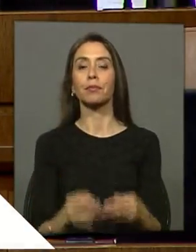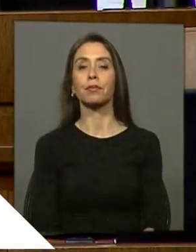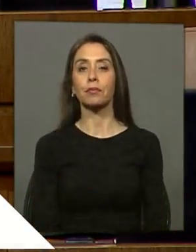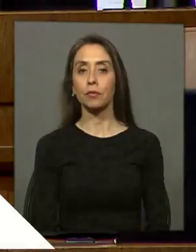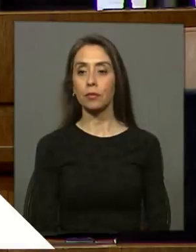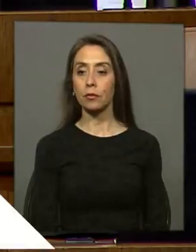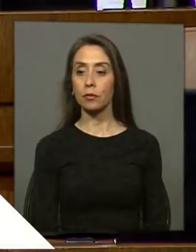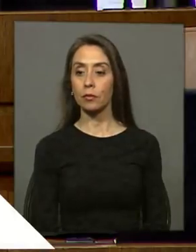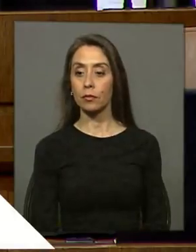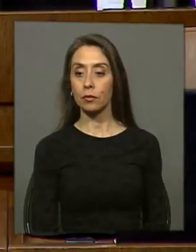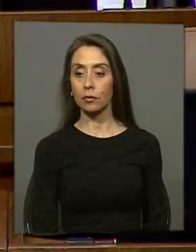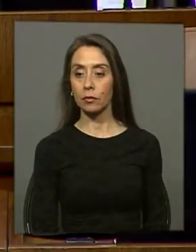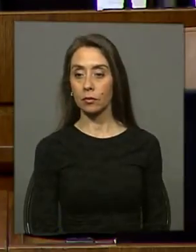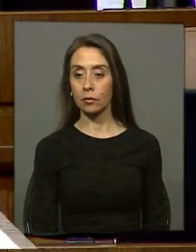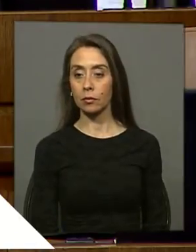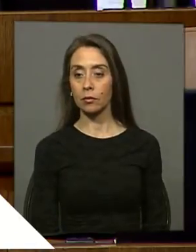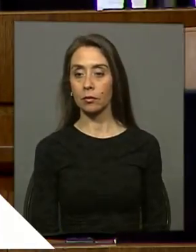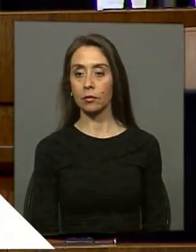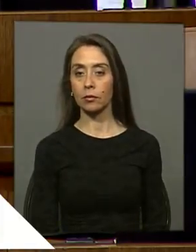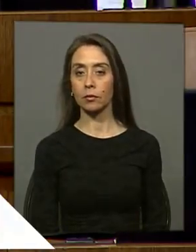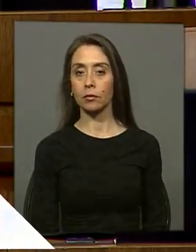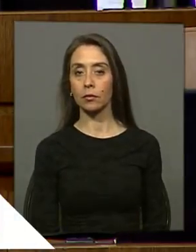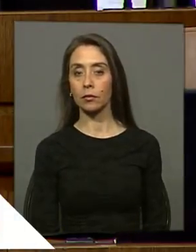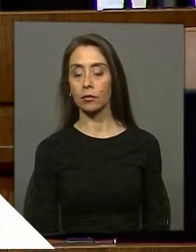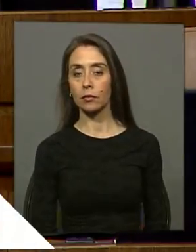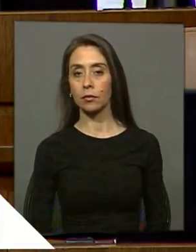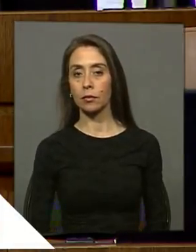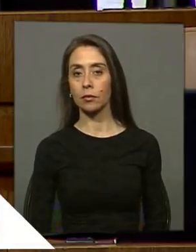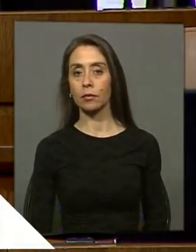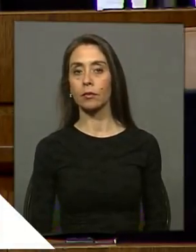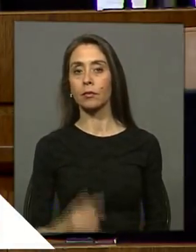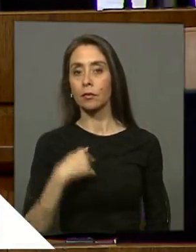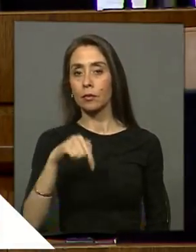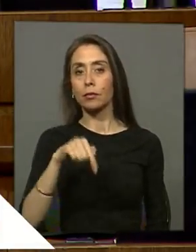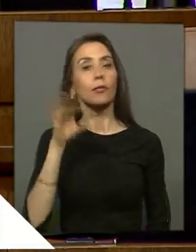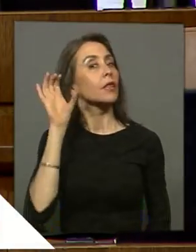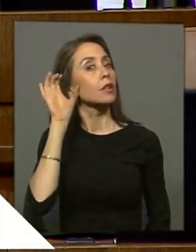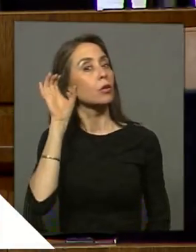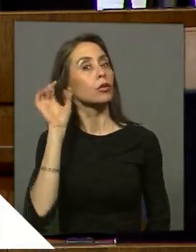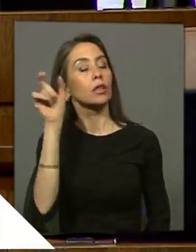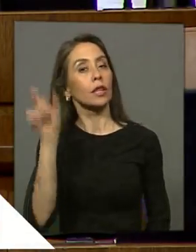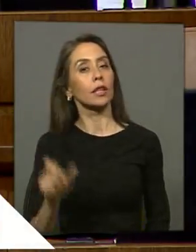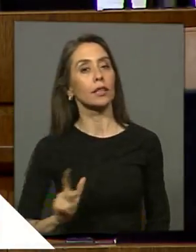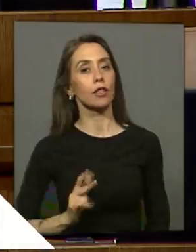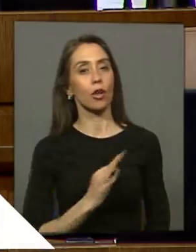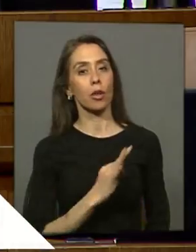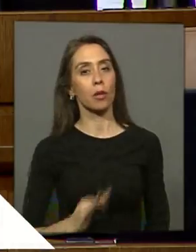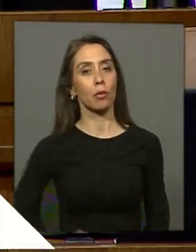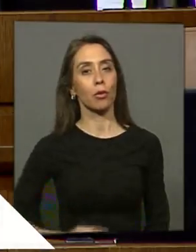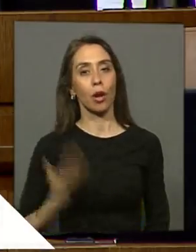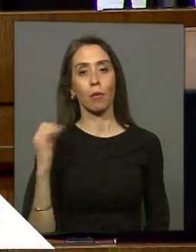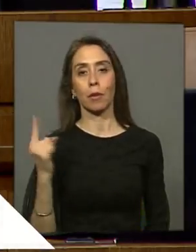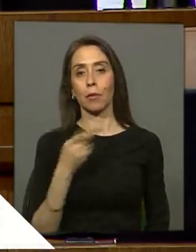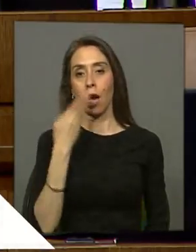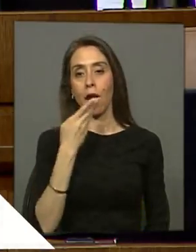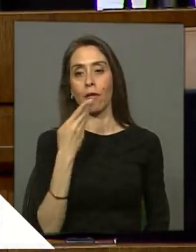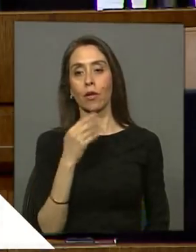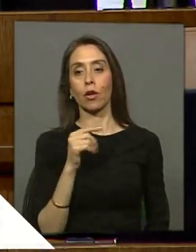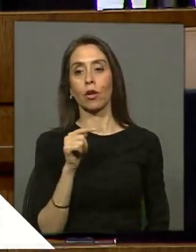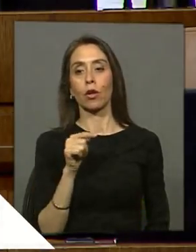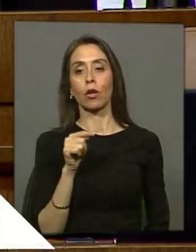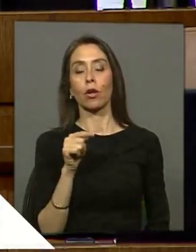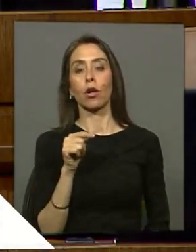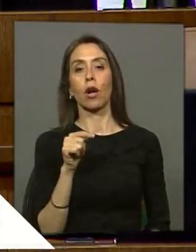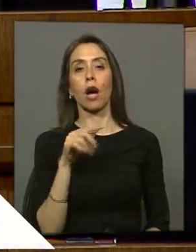precisamente con lo que escuché aquí de parte un señor diputado que me antecedió en el uso de la palabra un reproche al